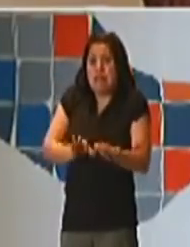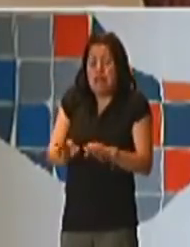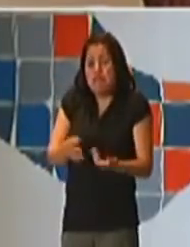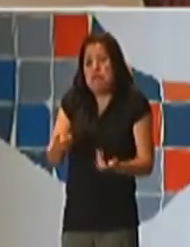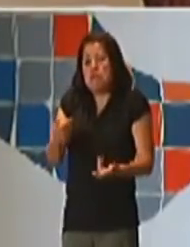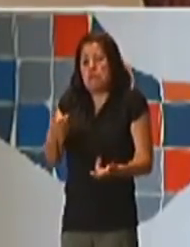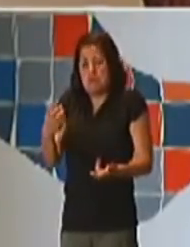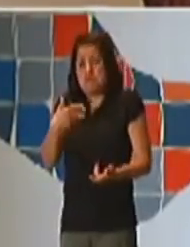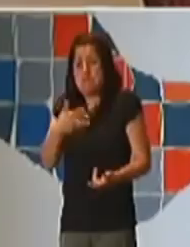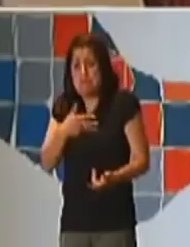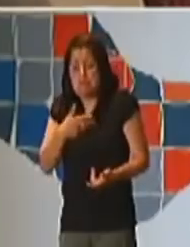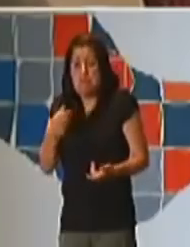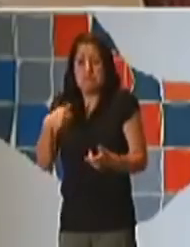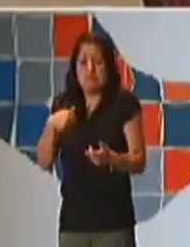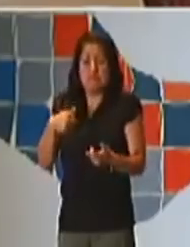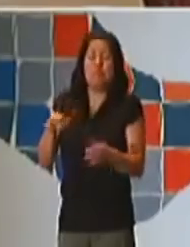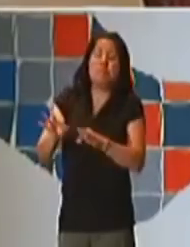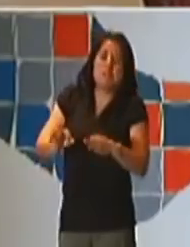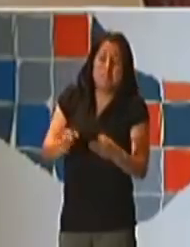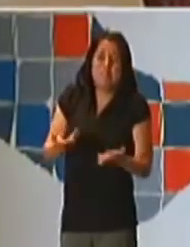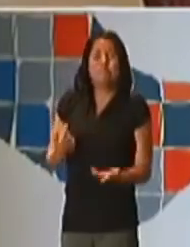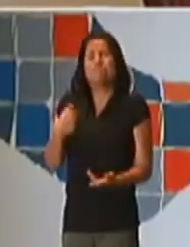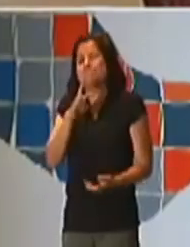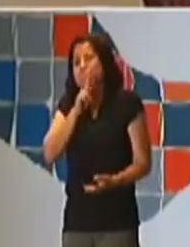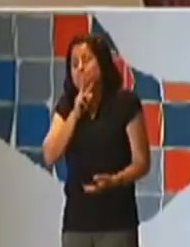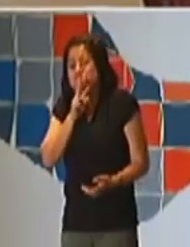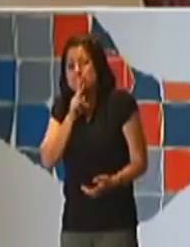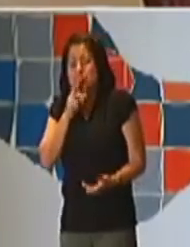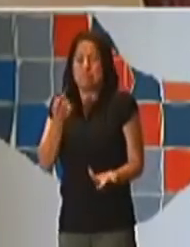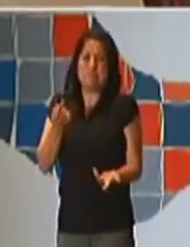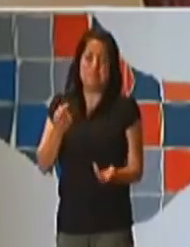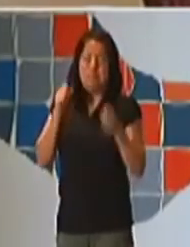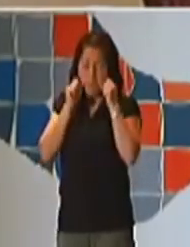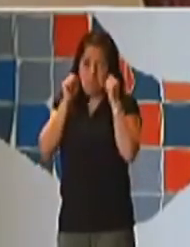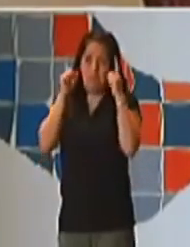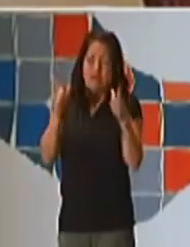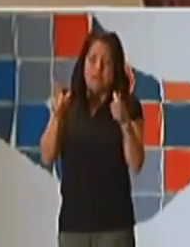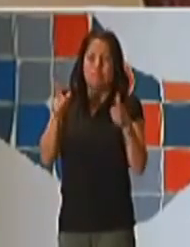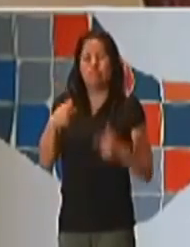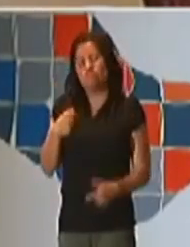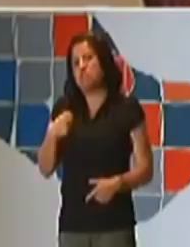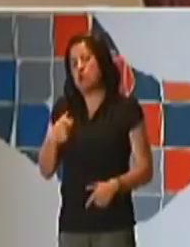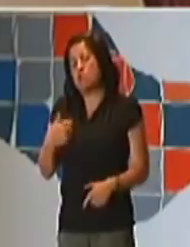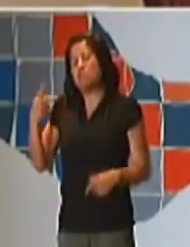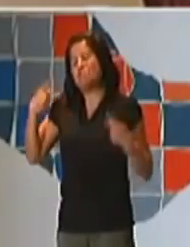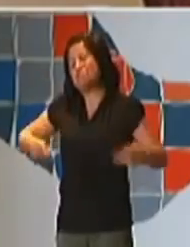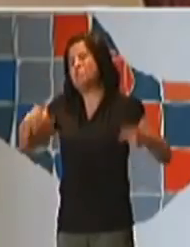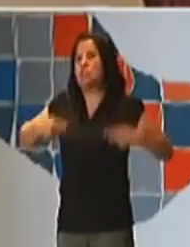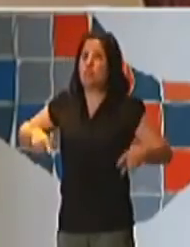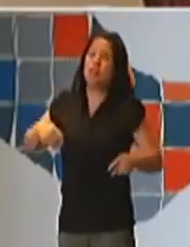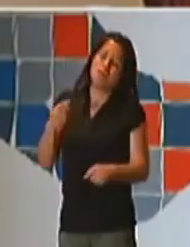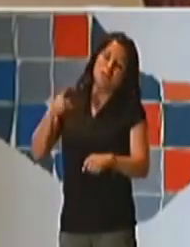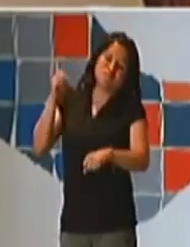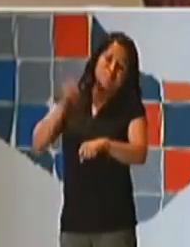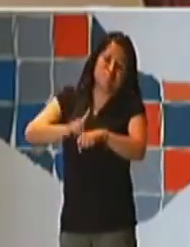pierden el trabajo y muchos pierden trabajando también la vida cada 15